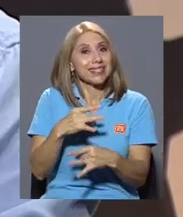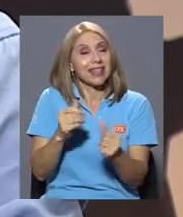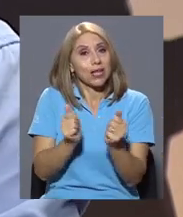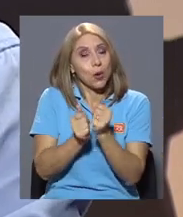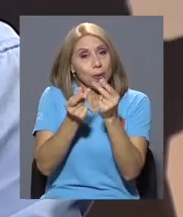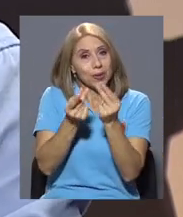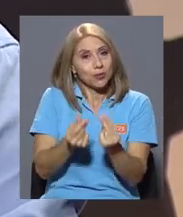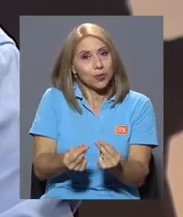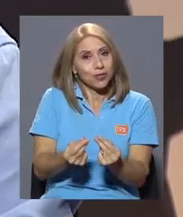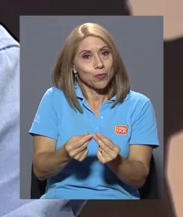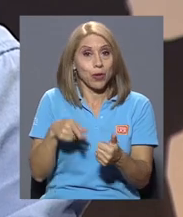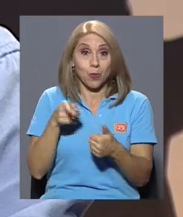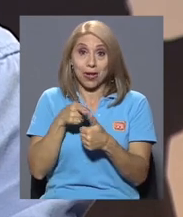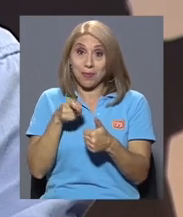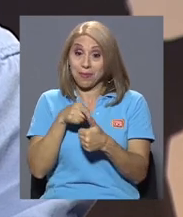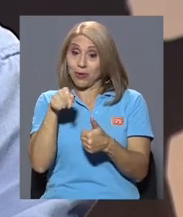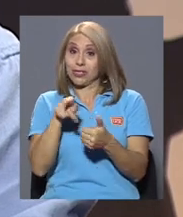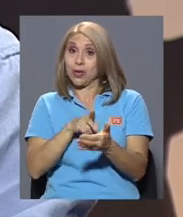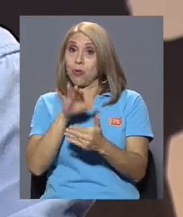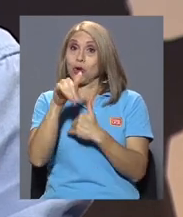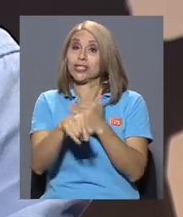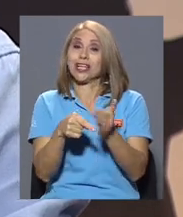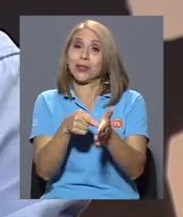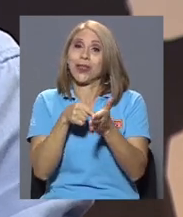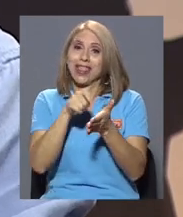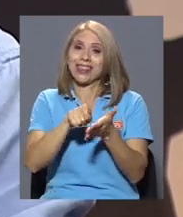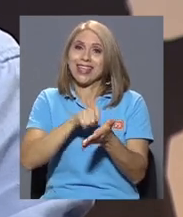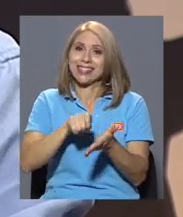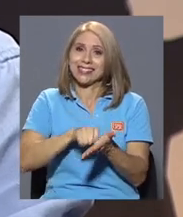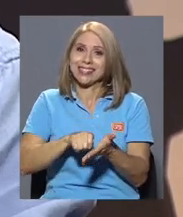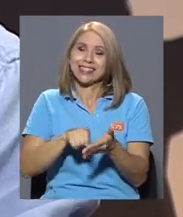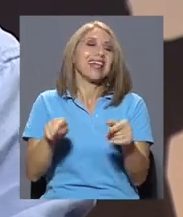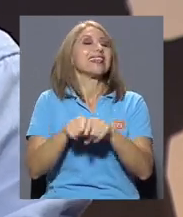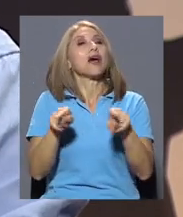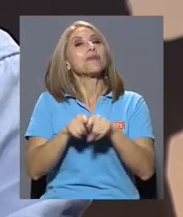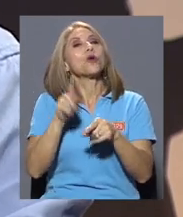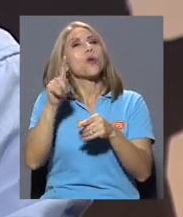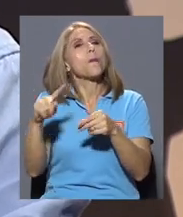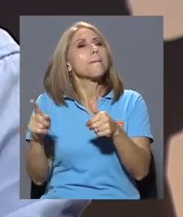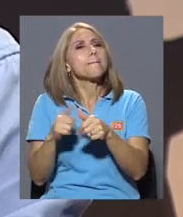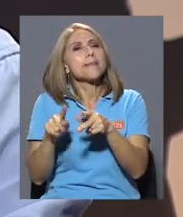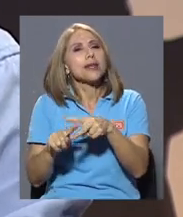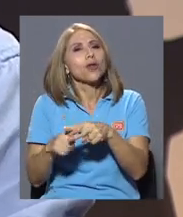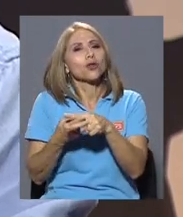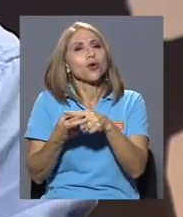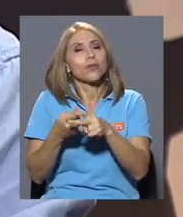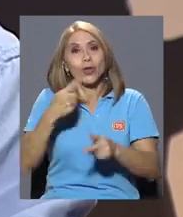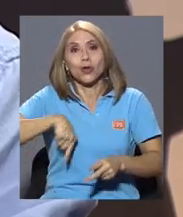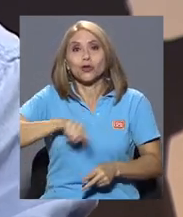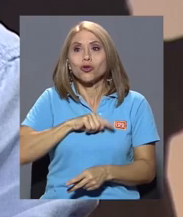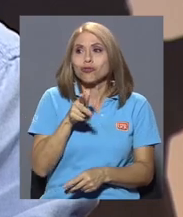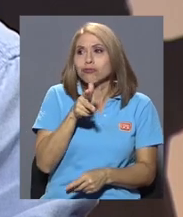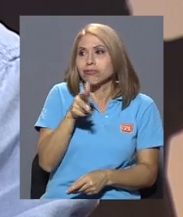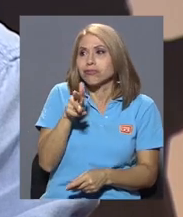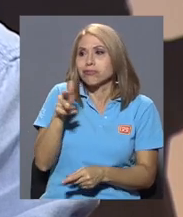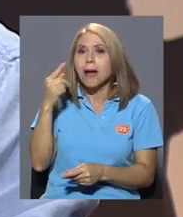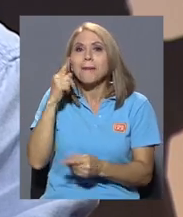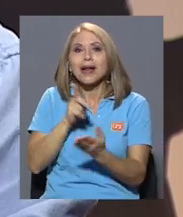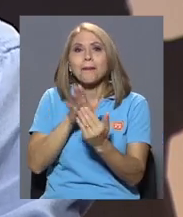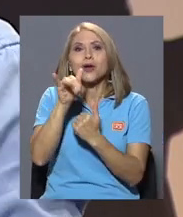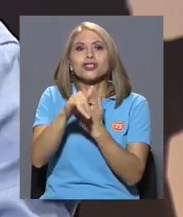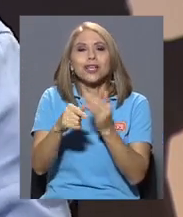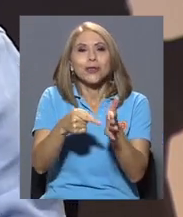bueno primero era un proyecto de tesis y era un piloto eran escenas y episodios que habíamos grabado como parte de un proyecto de tesis